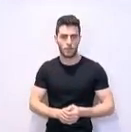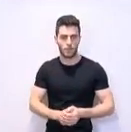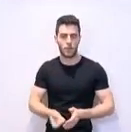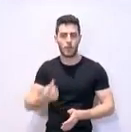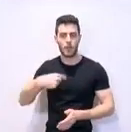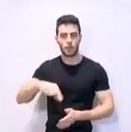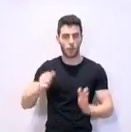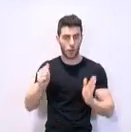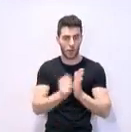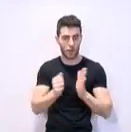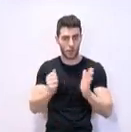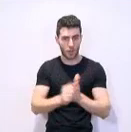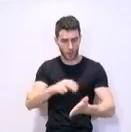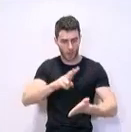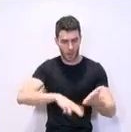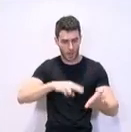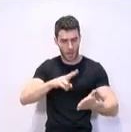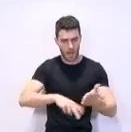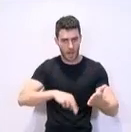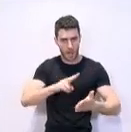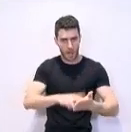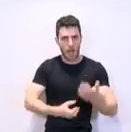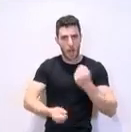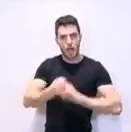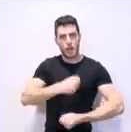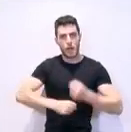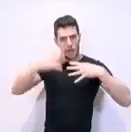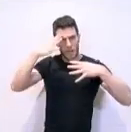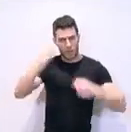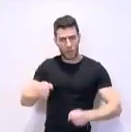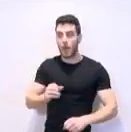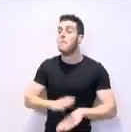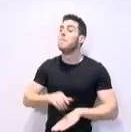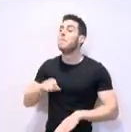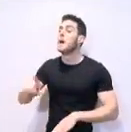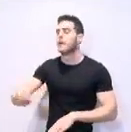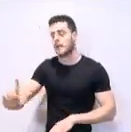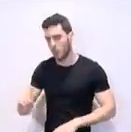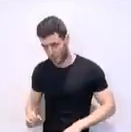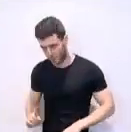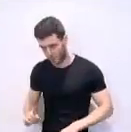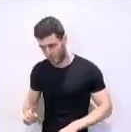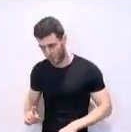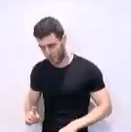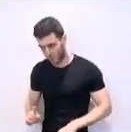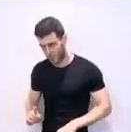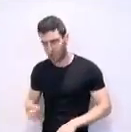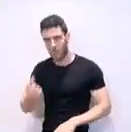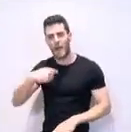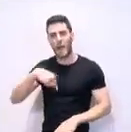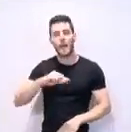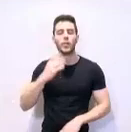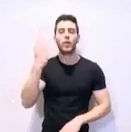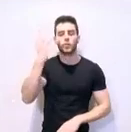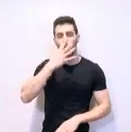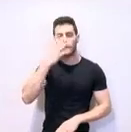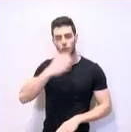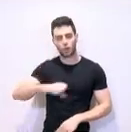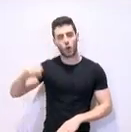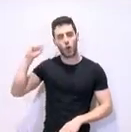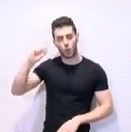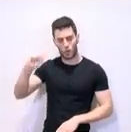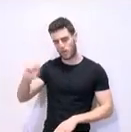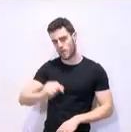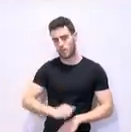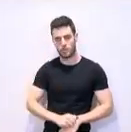de artículos de economistas que, salvo para usted, señor Domínguez, no son susceptibles ni sospechosos de ser